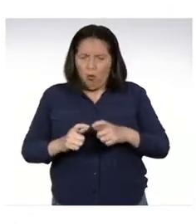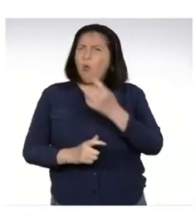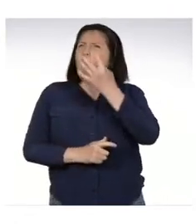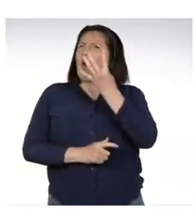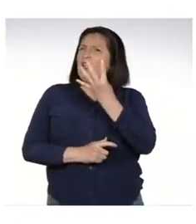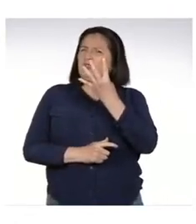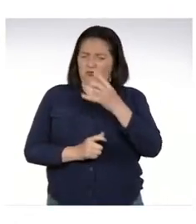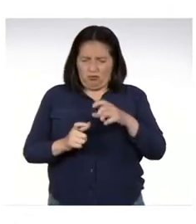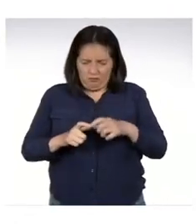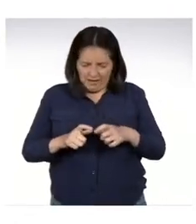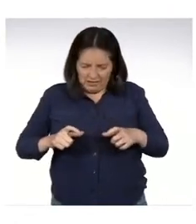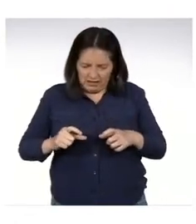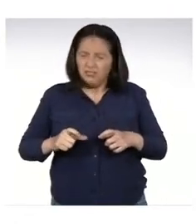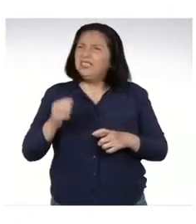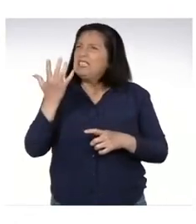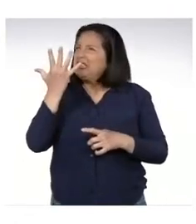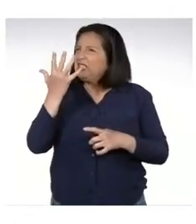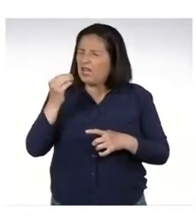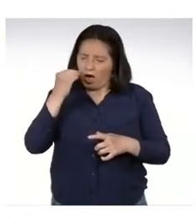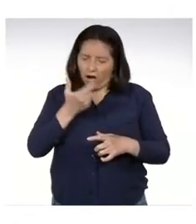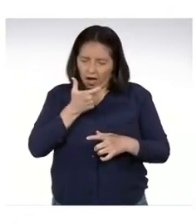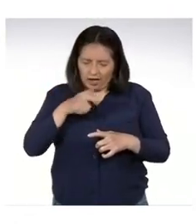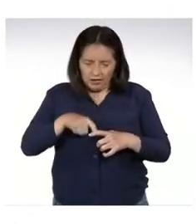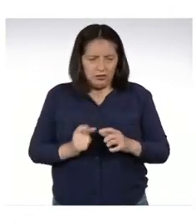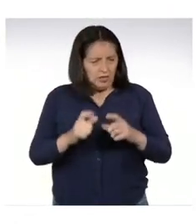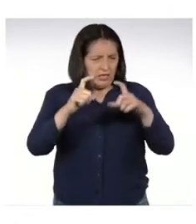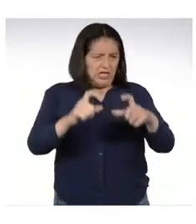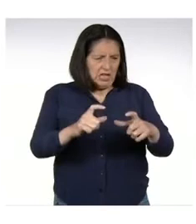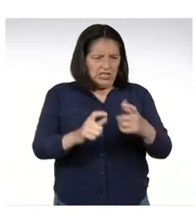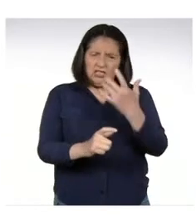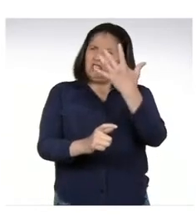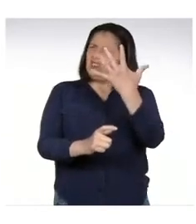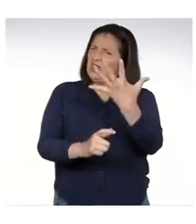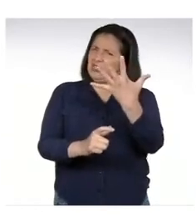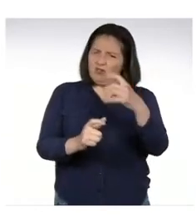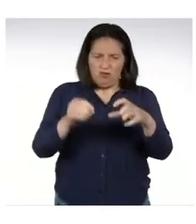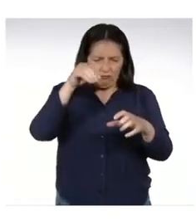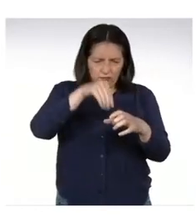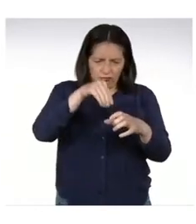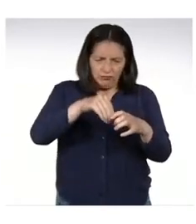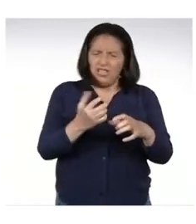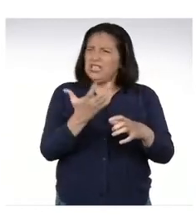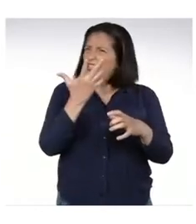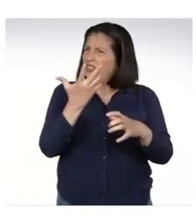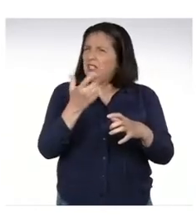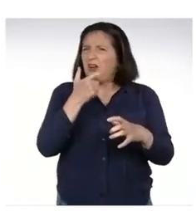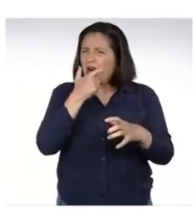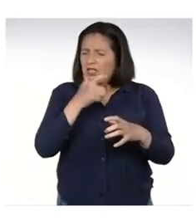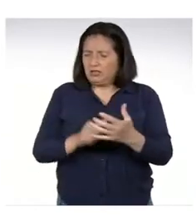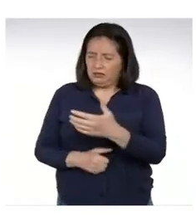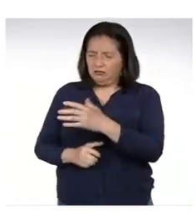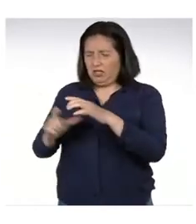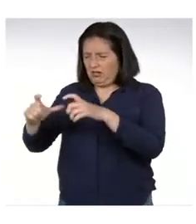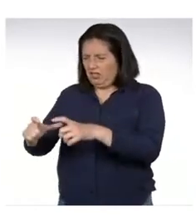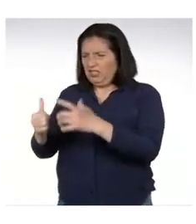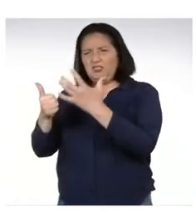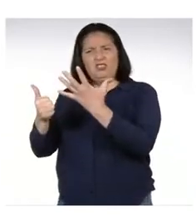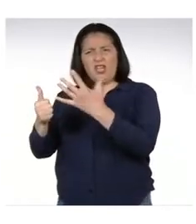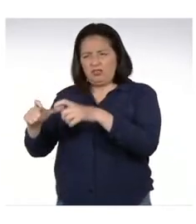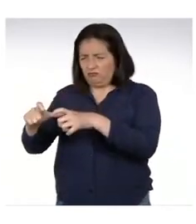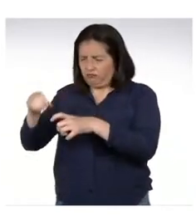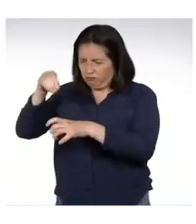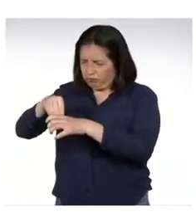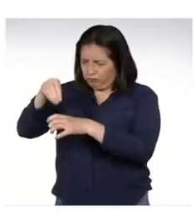galletas. 5 paquetes de 5 galletas. 6 paquetes de 5